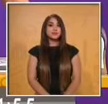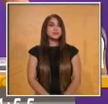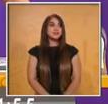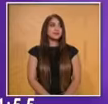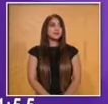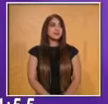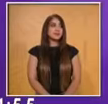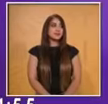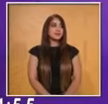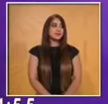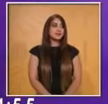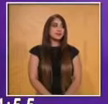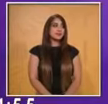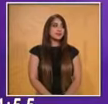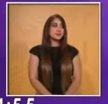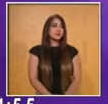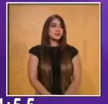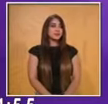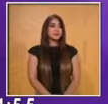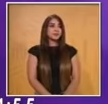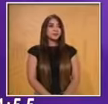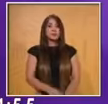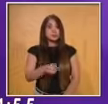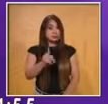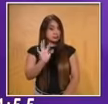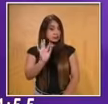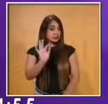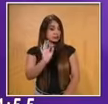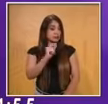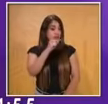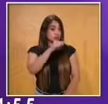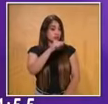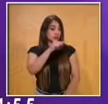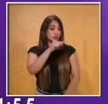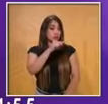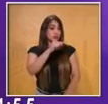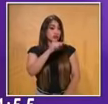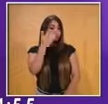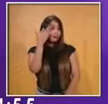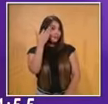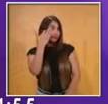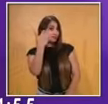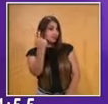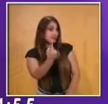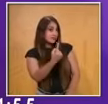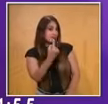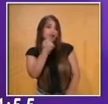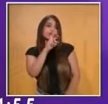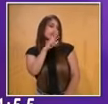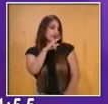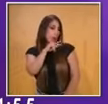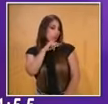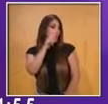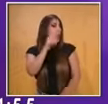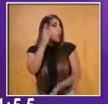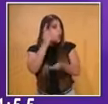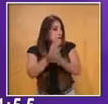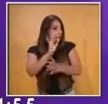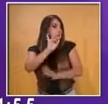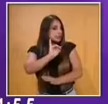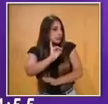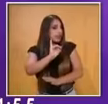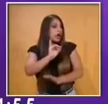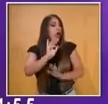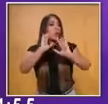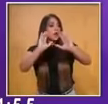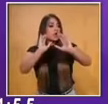Si se tarda en mover, no te preocupes. Lo único que tienes que cuidar, claro, es no pegar el papel a la llama porque entonces se va a